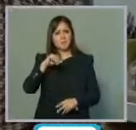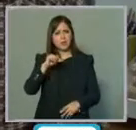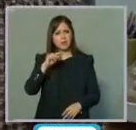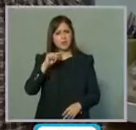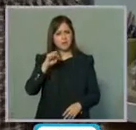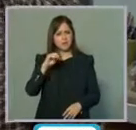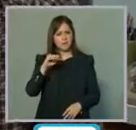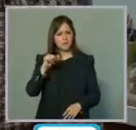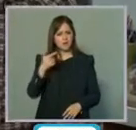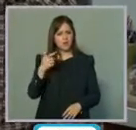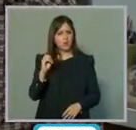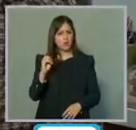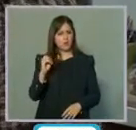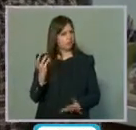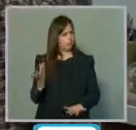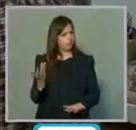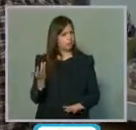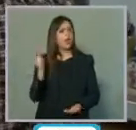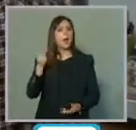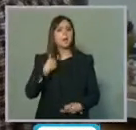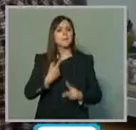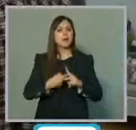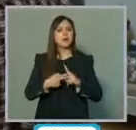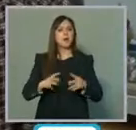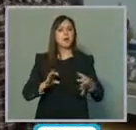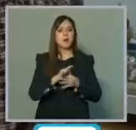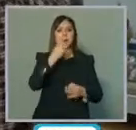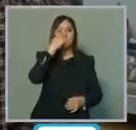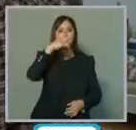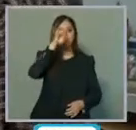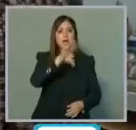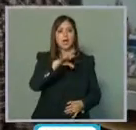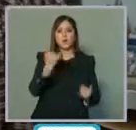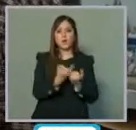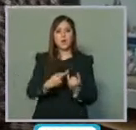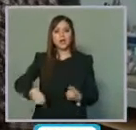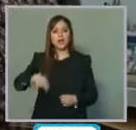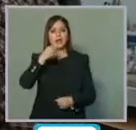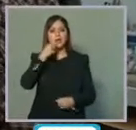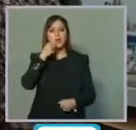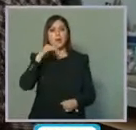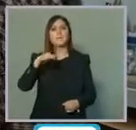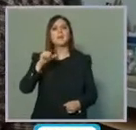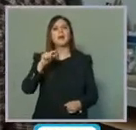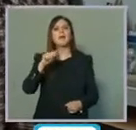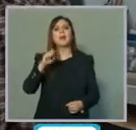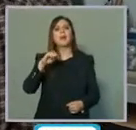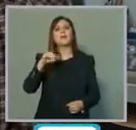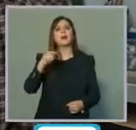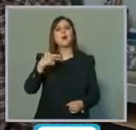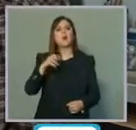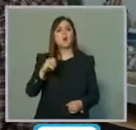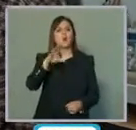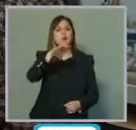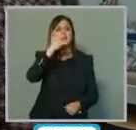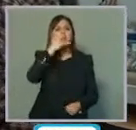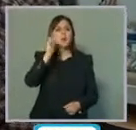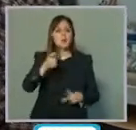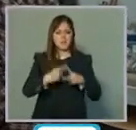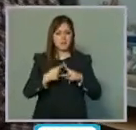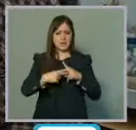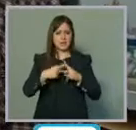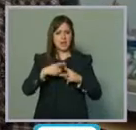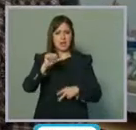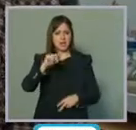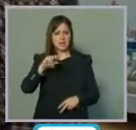Bueno, hacemos magia matemática y los niños terminan siendo matemagos también. Oiga, pero ya las matemáticas avanzadas ya también parecen